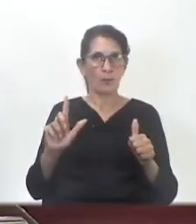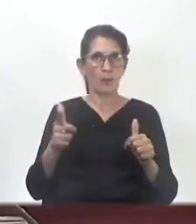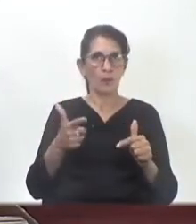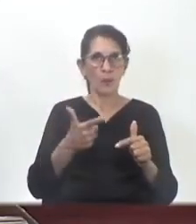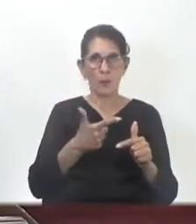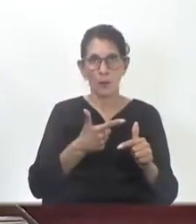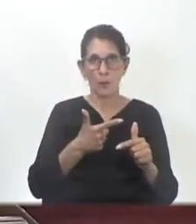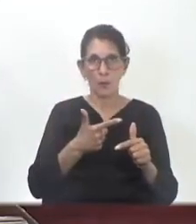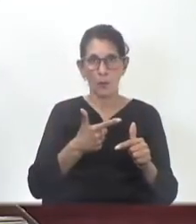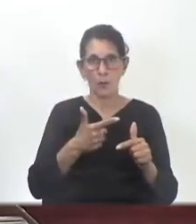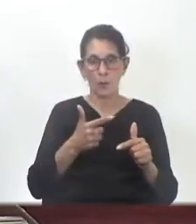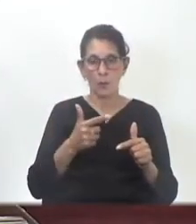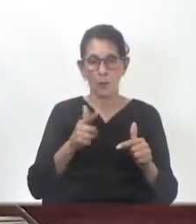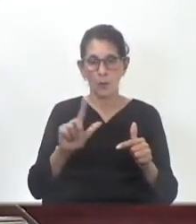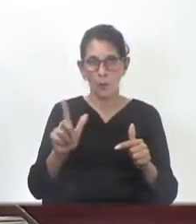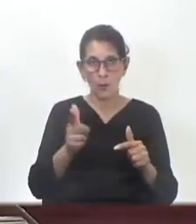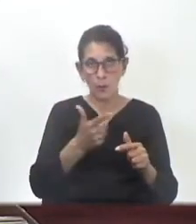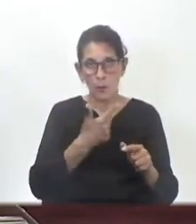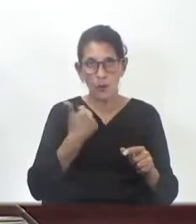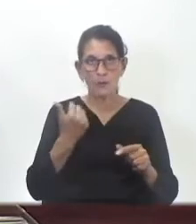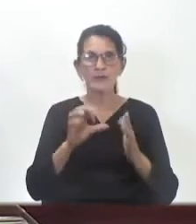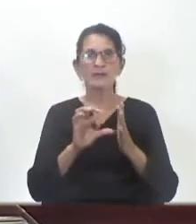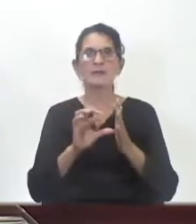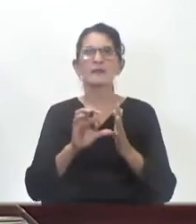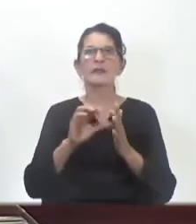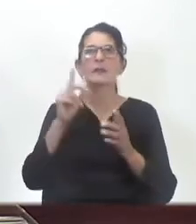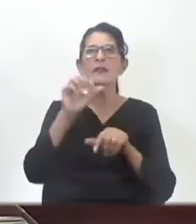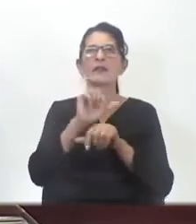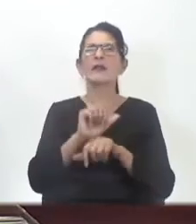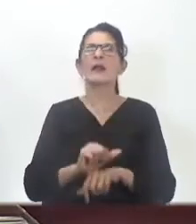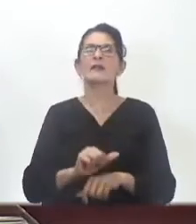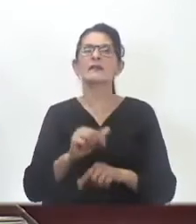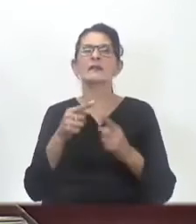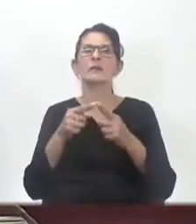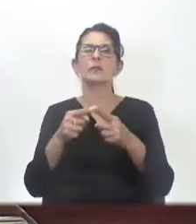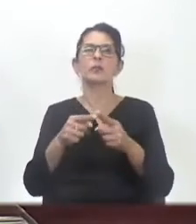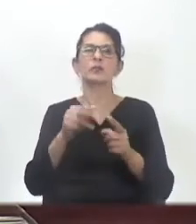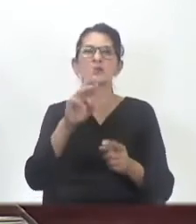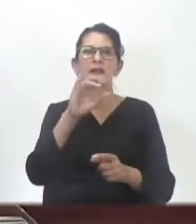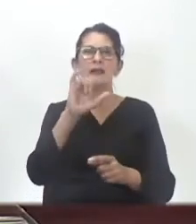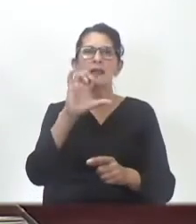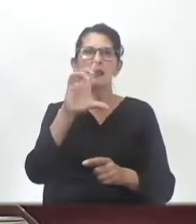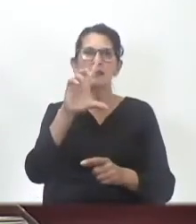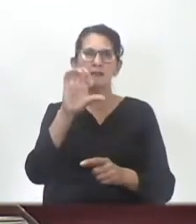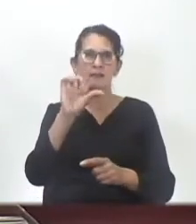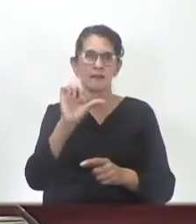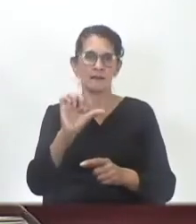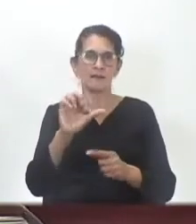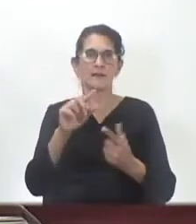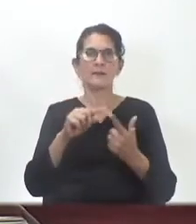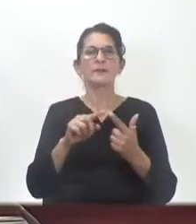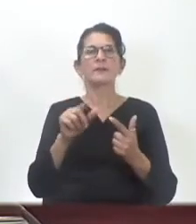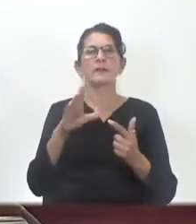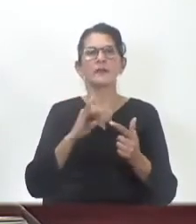bien, pero creo que se estaba trabajando en el sistema de Punta de Rieles, que no me acuerdo la fecha que se inauguró. Pero a partir del 2011 ya teníamos